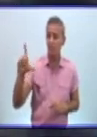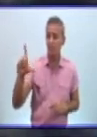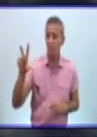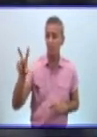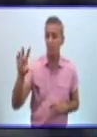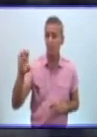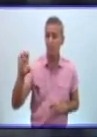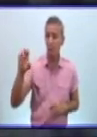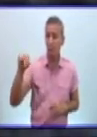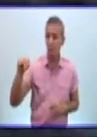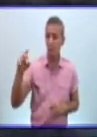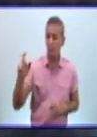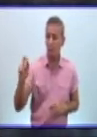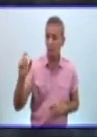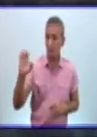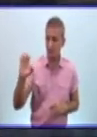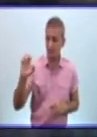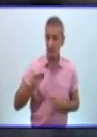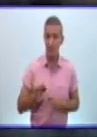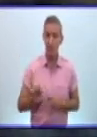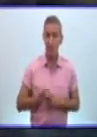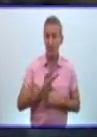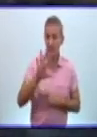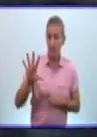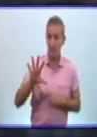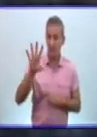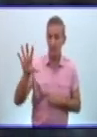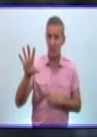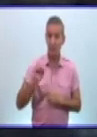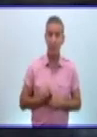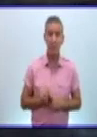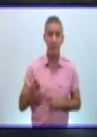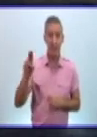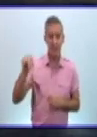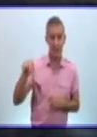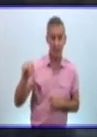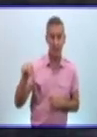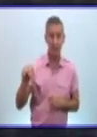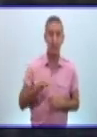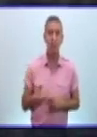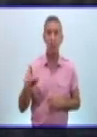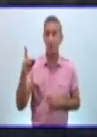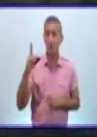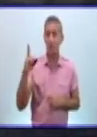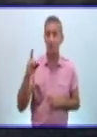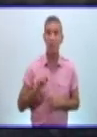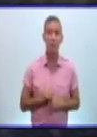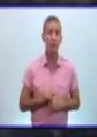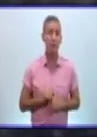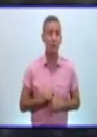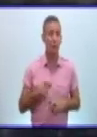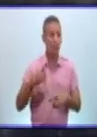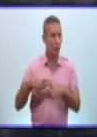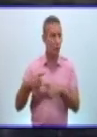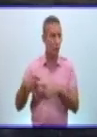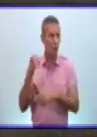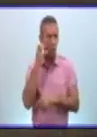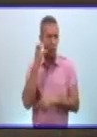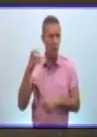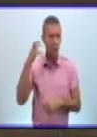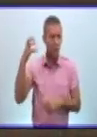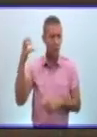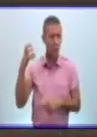el disolvente. En el aire, el nitrógeno es el disolvente y el oxígeno, argón, vapor de agua y otros gases son el